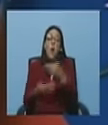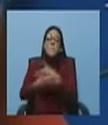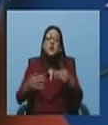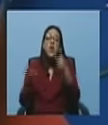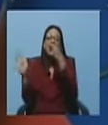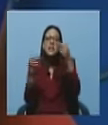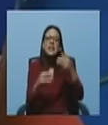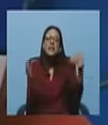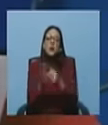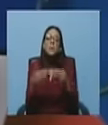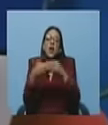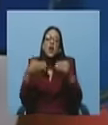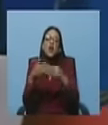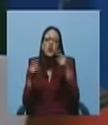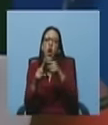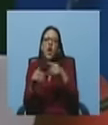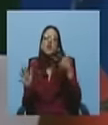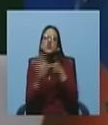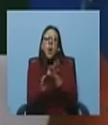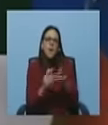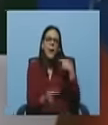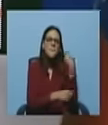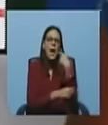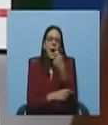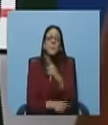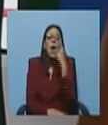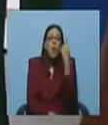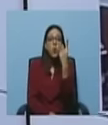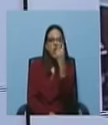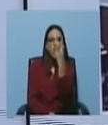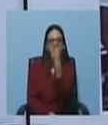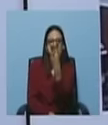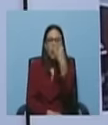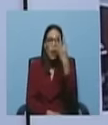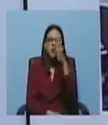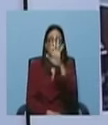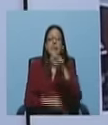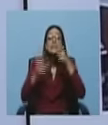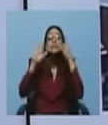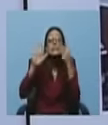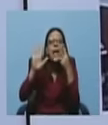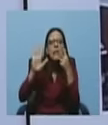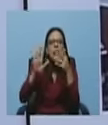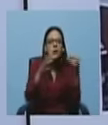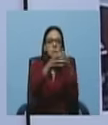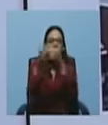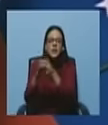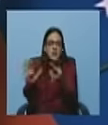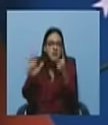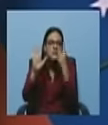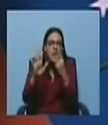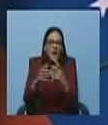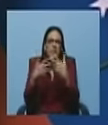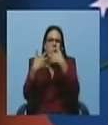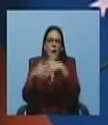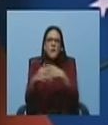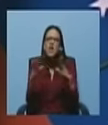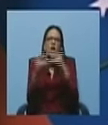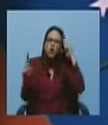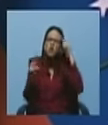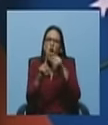$2.700.000, solo en la contratación, una, dos, tres, cuatro, cinco, seis, siete. Siete empresas, todas con el mismo